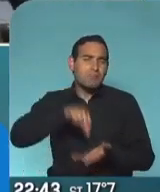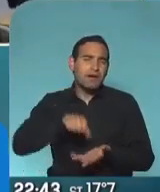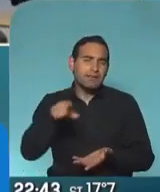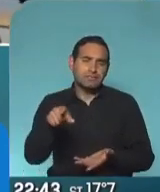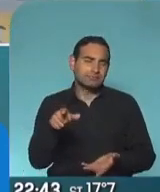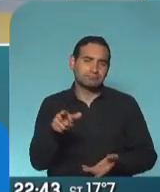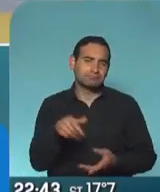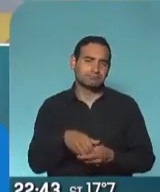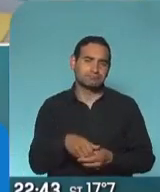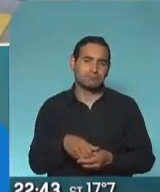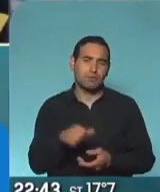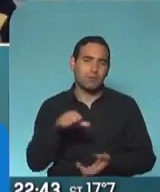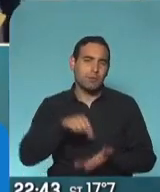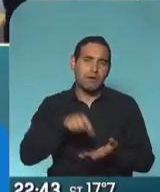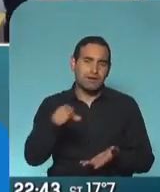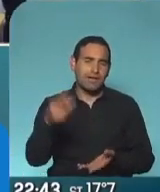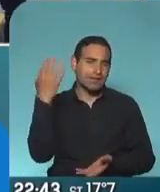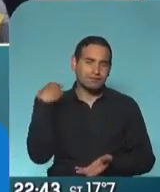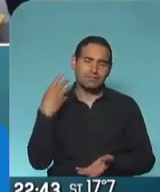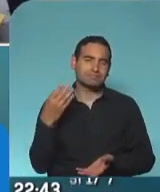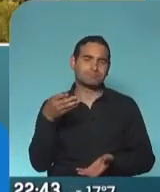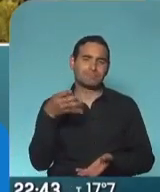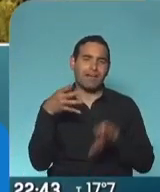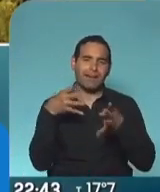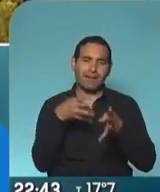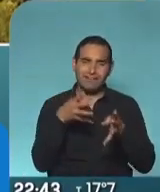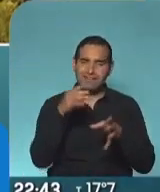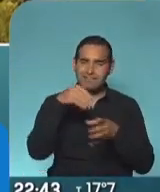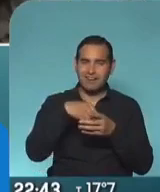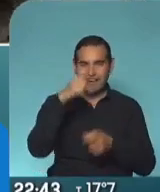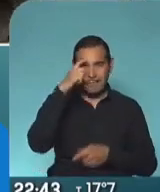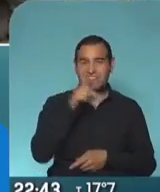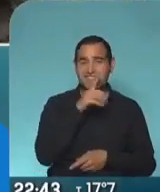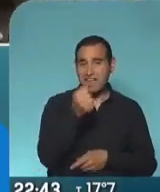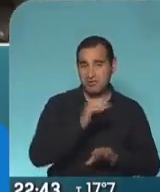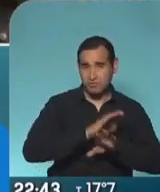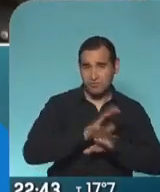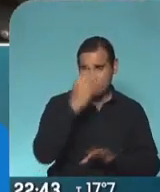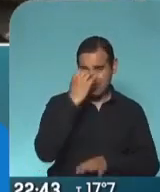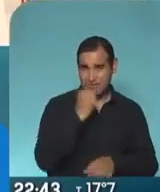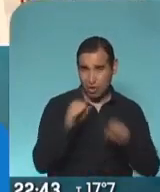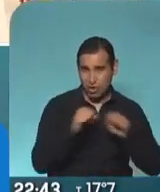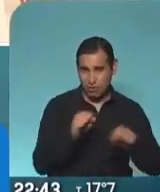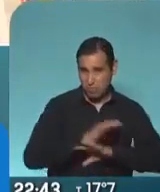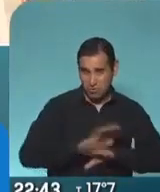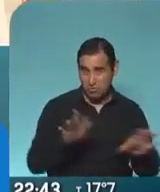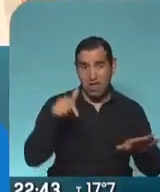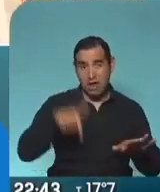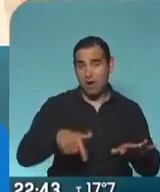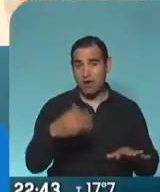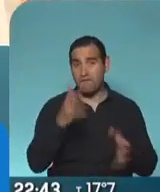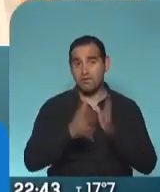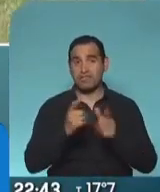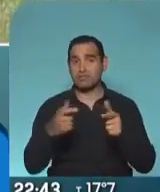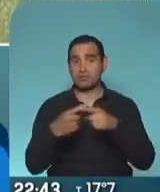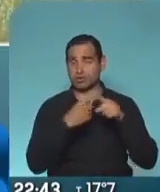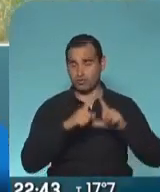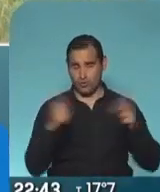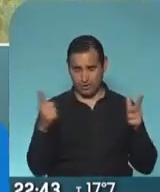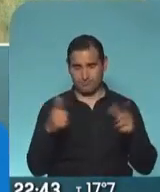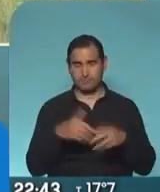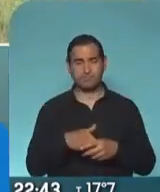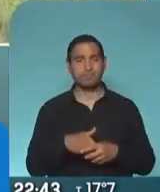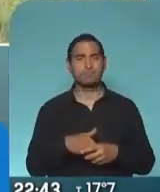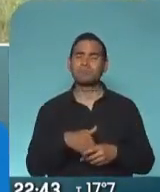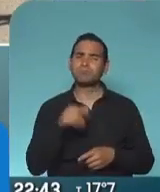que afortunadamente le puso fin a la guerrilla de ETA o al terrorismo de ETA no hay episodio de violencia política. Ahora, la impresión que uno